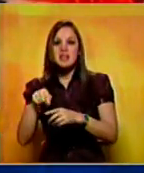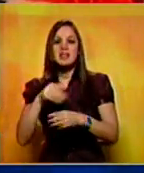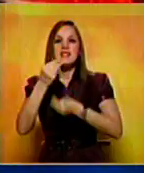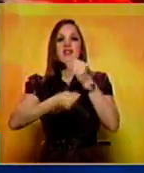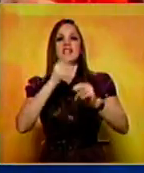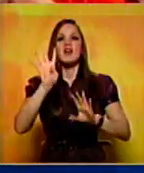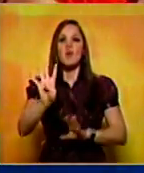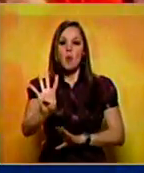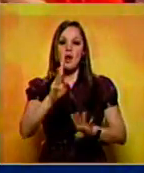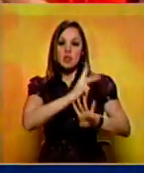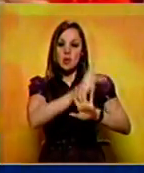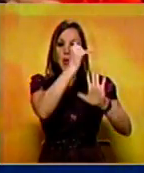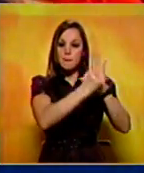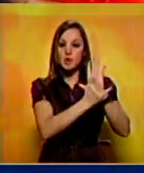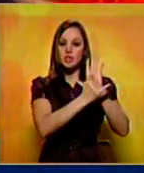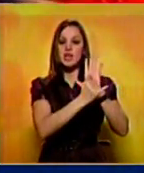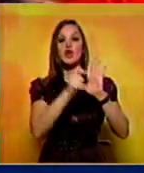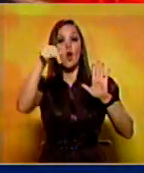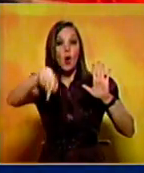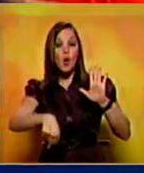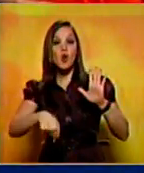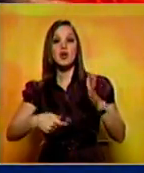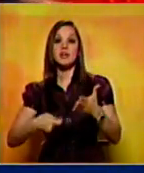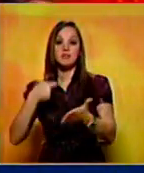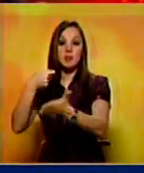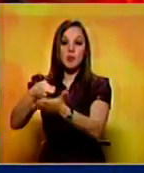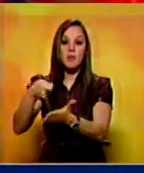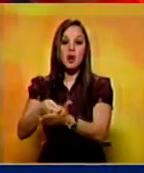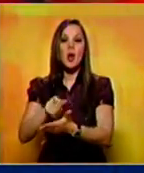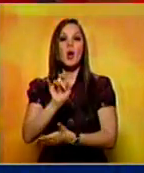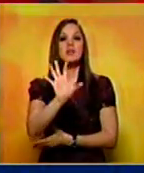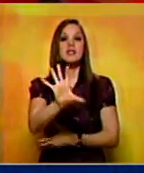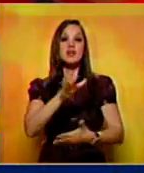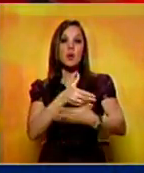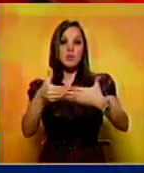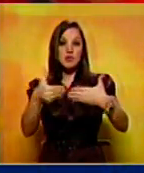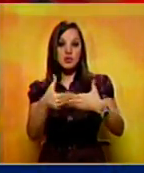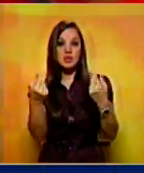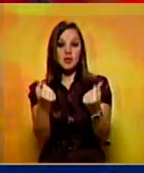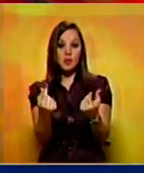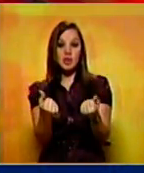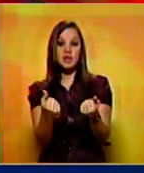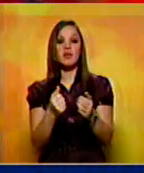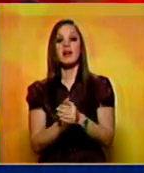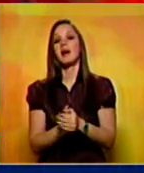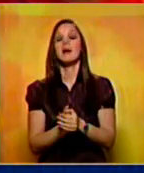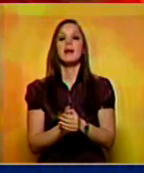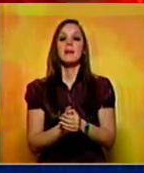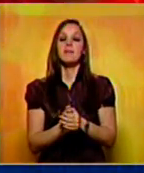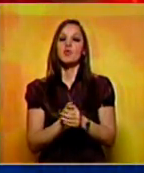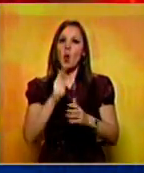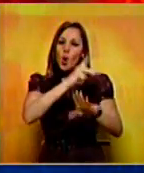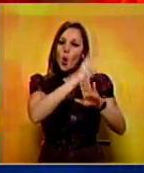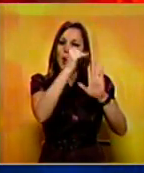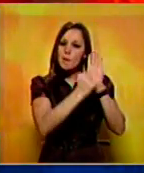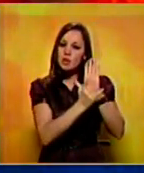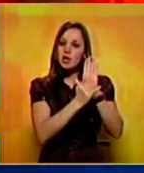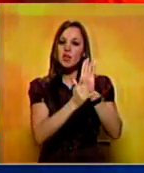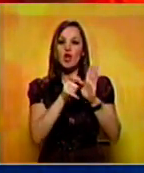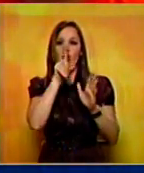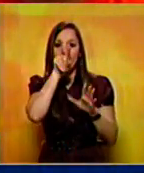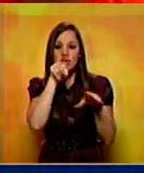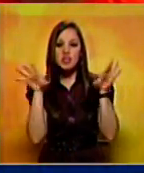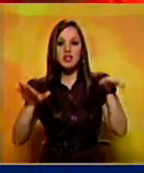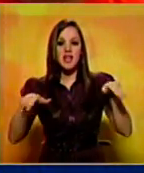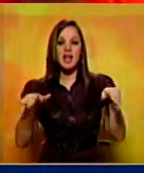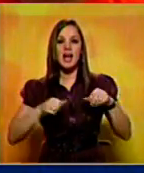proyectos. La transferencia que hemos hecho el día de hoy es de 5 millones de bolívares, un proyecto de gallinas ponedoras con la construcción de